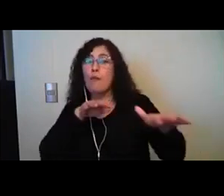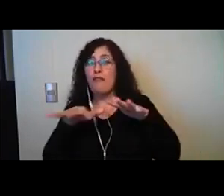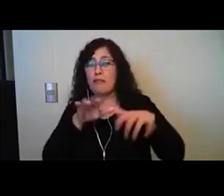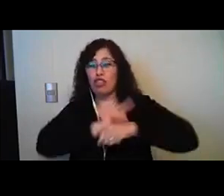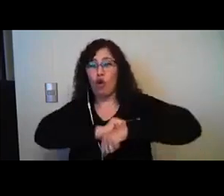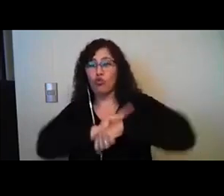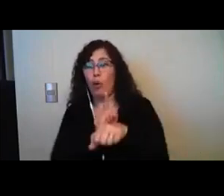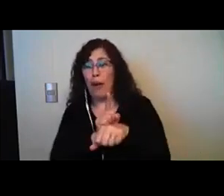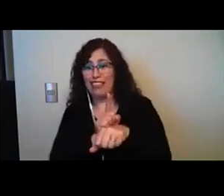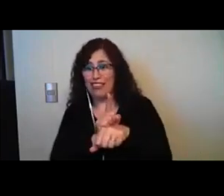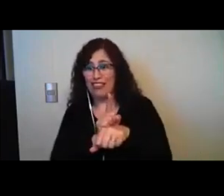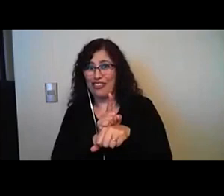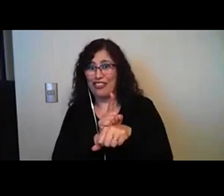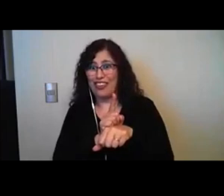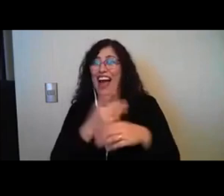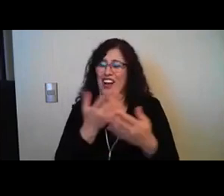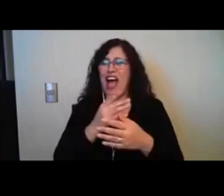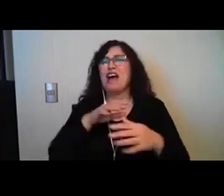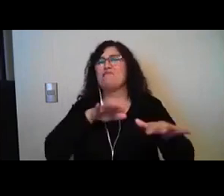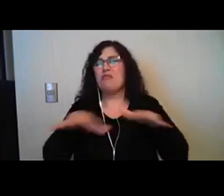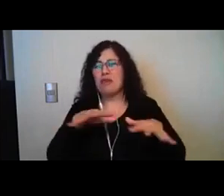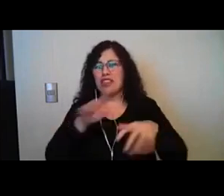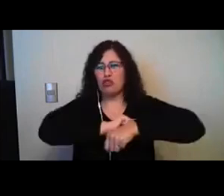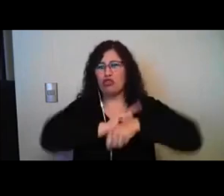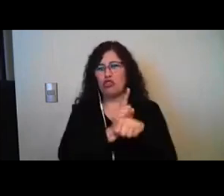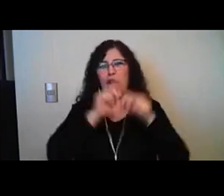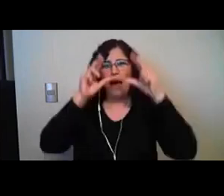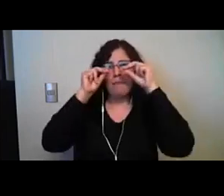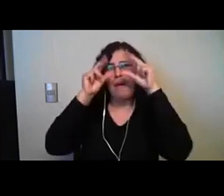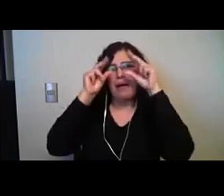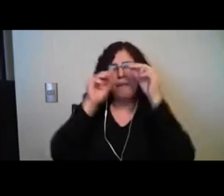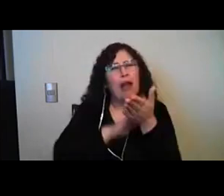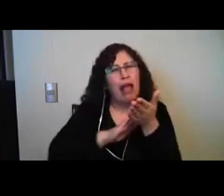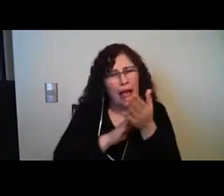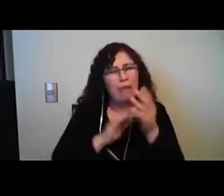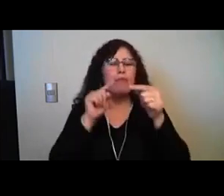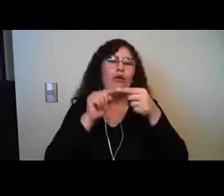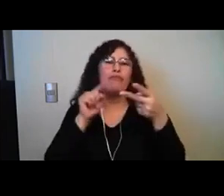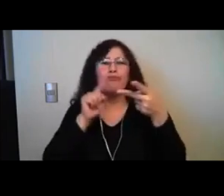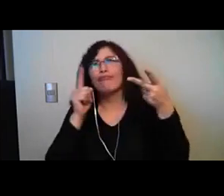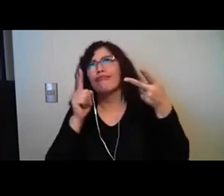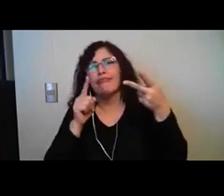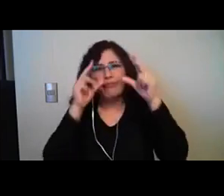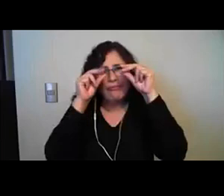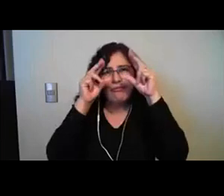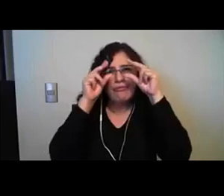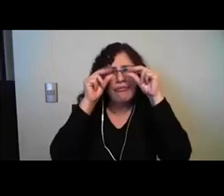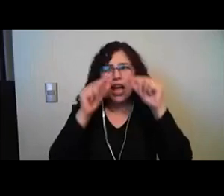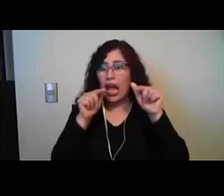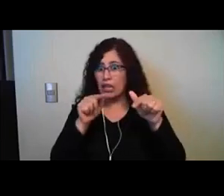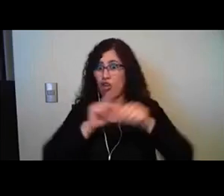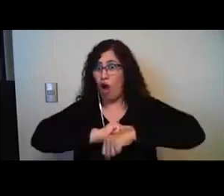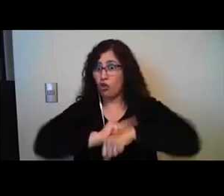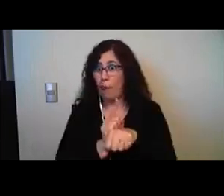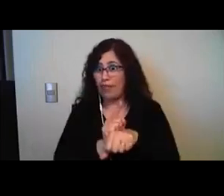movimientos automáticos que todos tenemos son los movimientos de pestañear, parpadear, ¿ya? Que son automáticos pero no